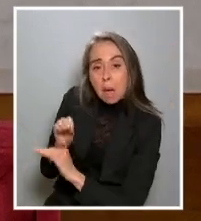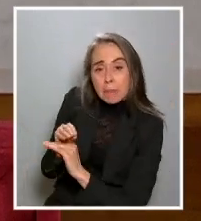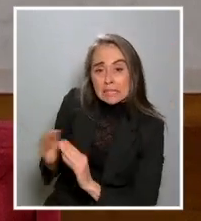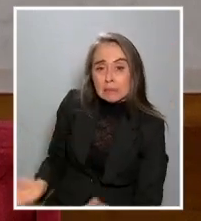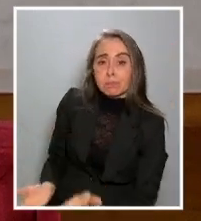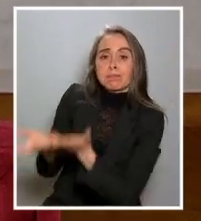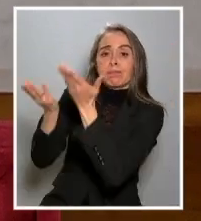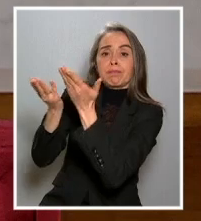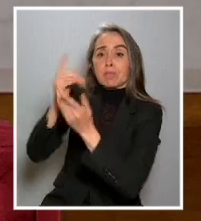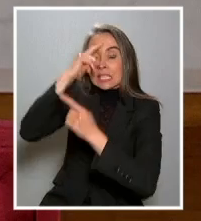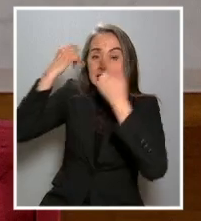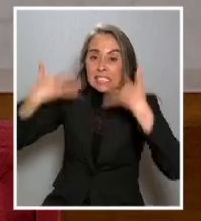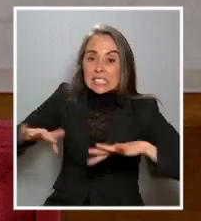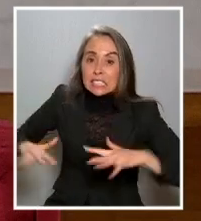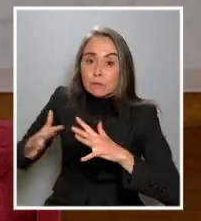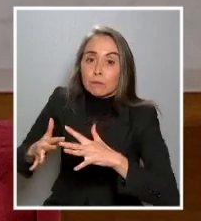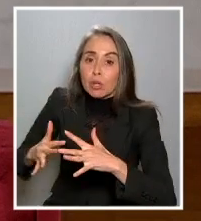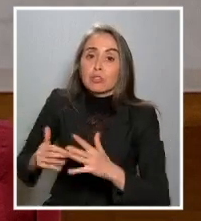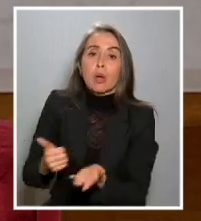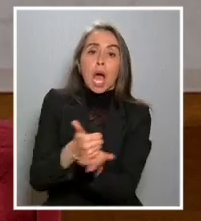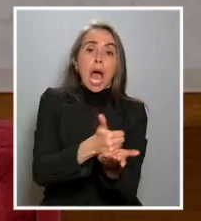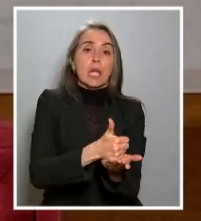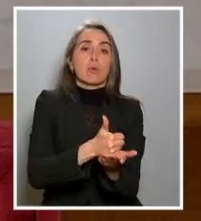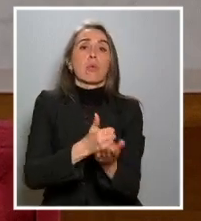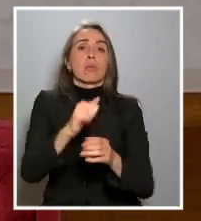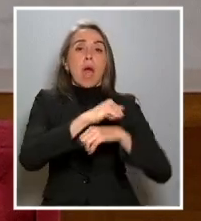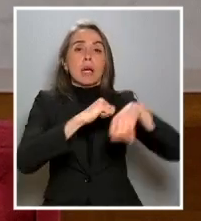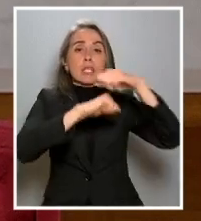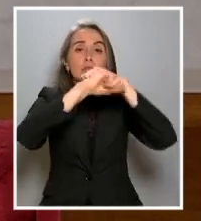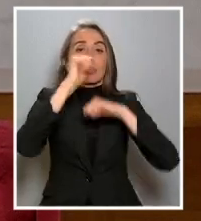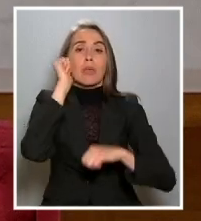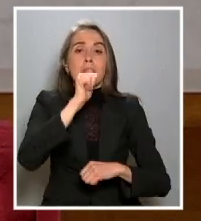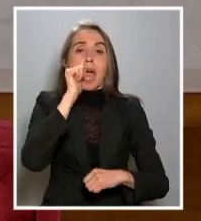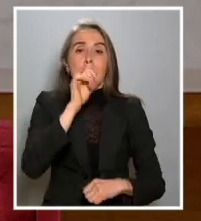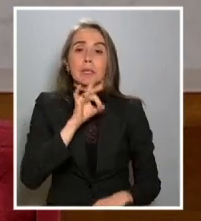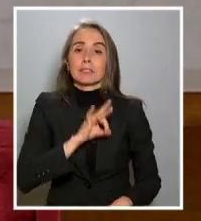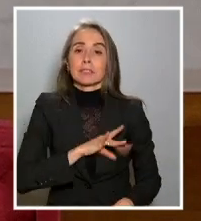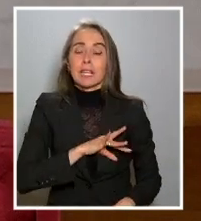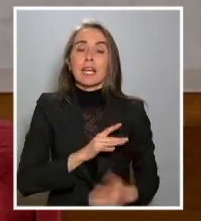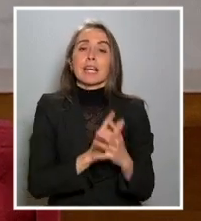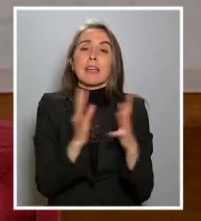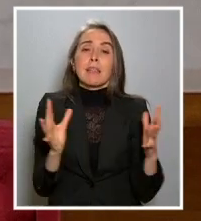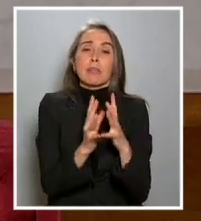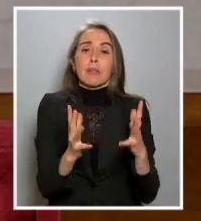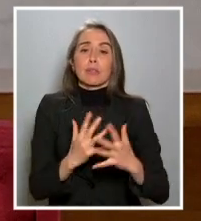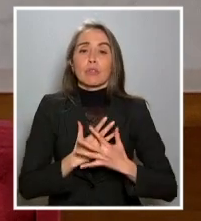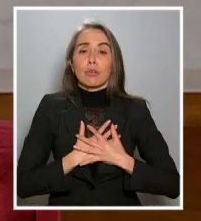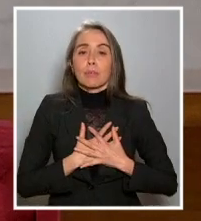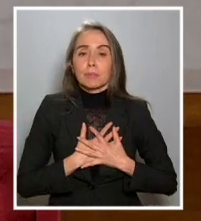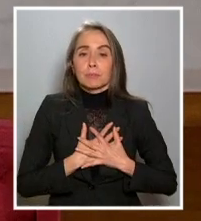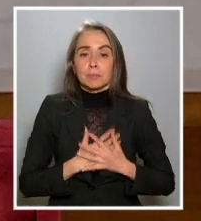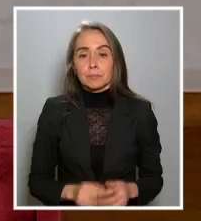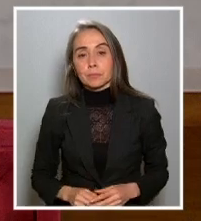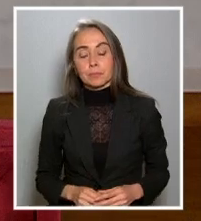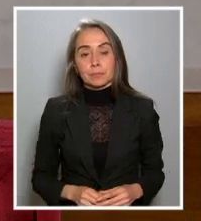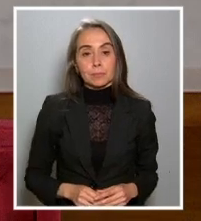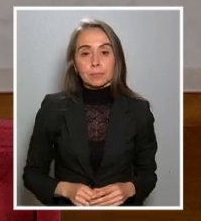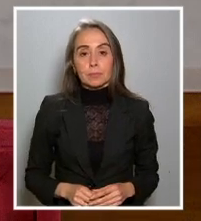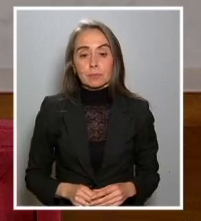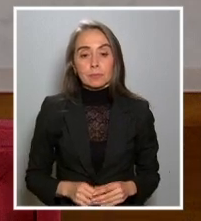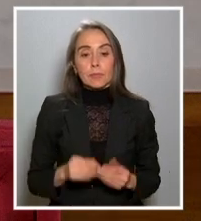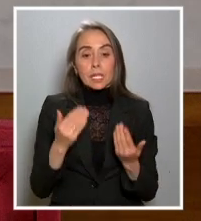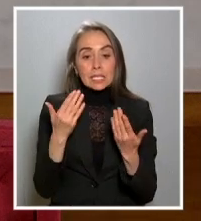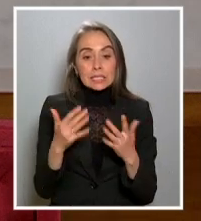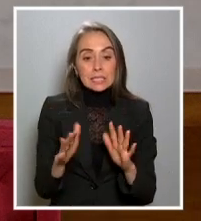esfuerzo y aportan a la construcción diaria de este Chile que tanto, tanto queremos. Al cruzar